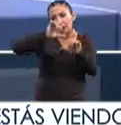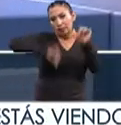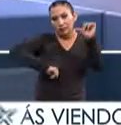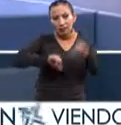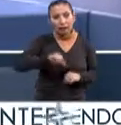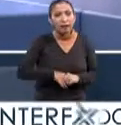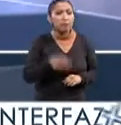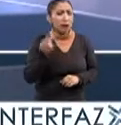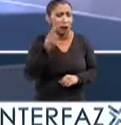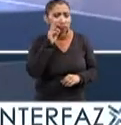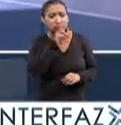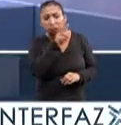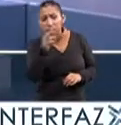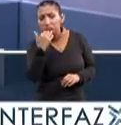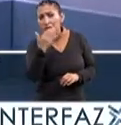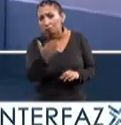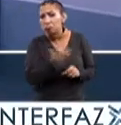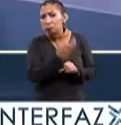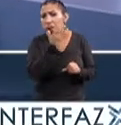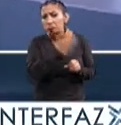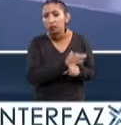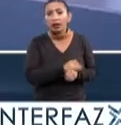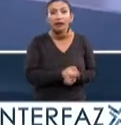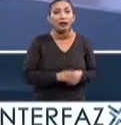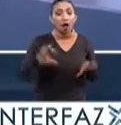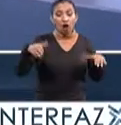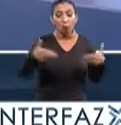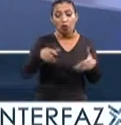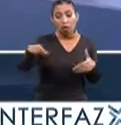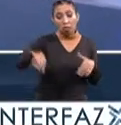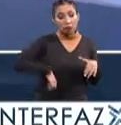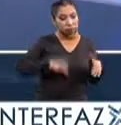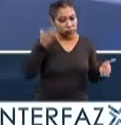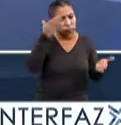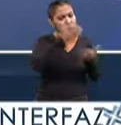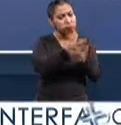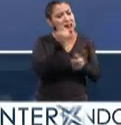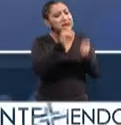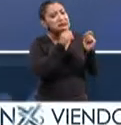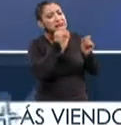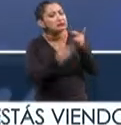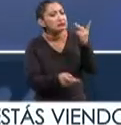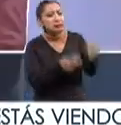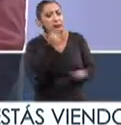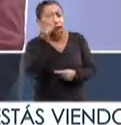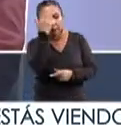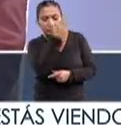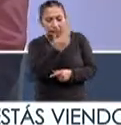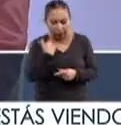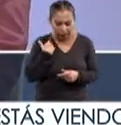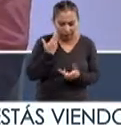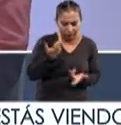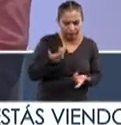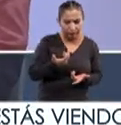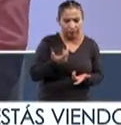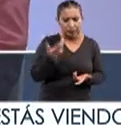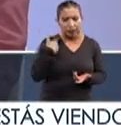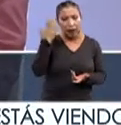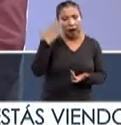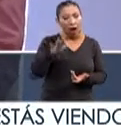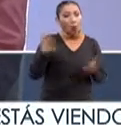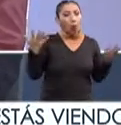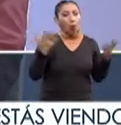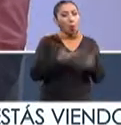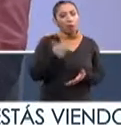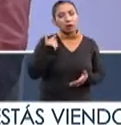pero han sido satisfactorios. La comunidad se interesa, se acerca, revisa, ¿no? Se entera